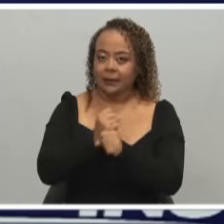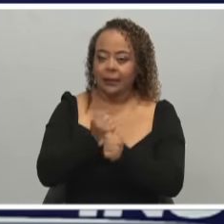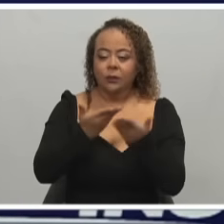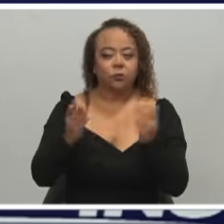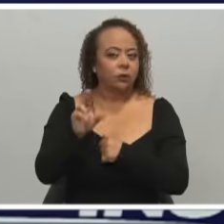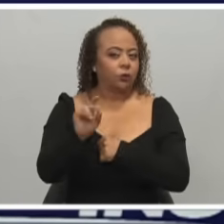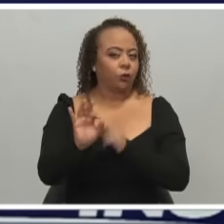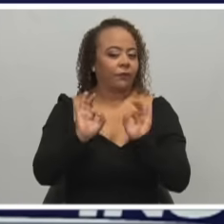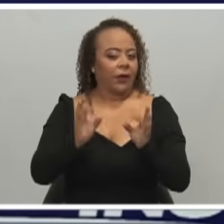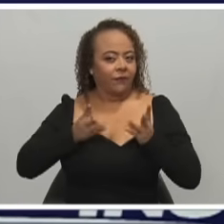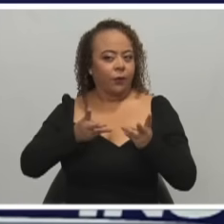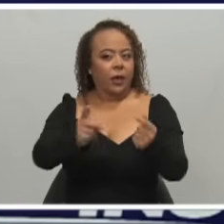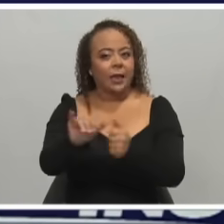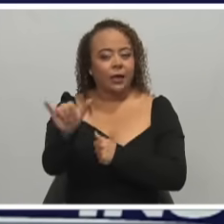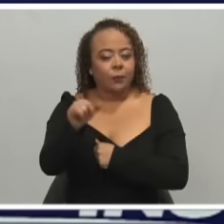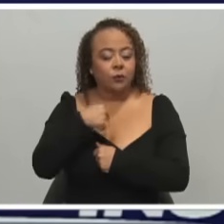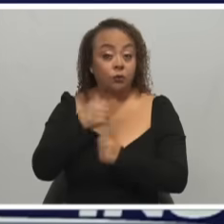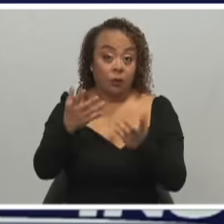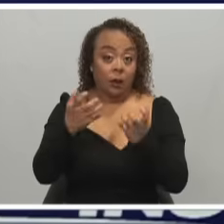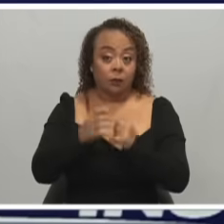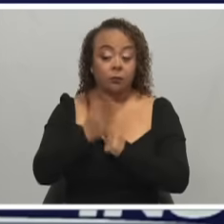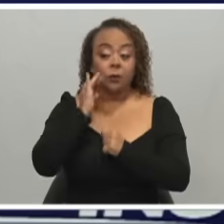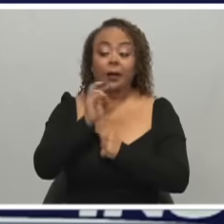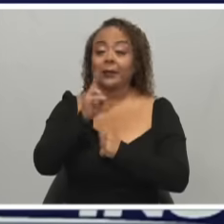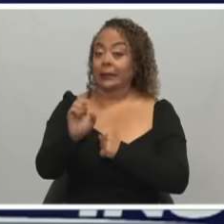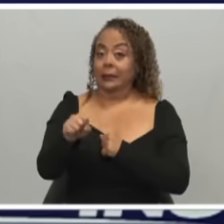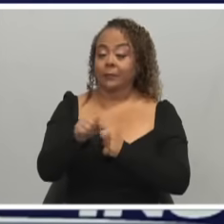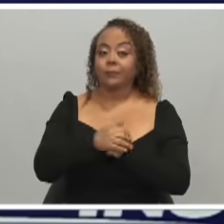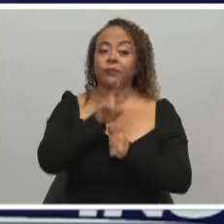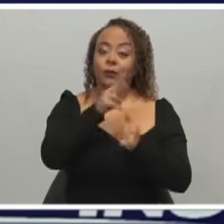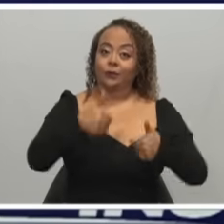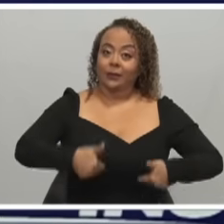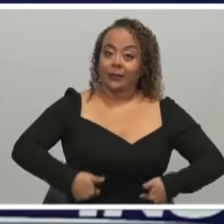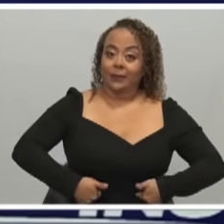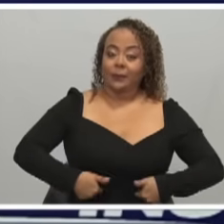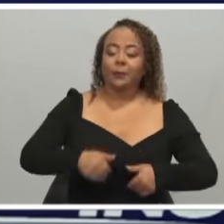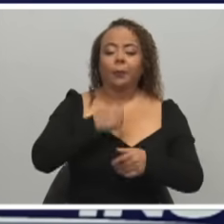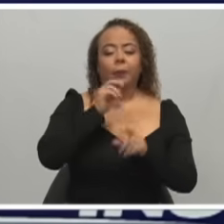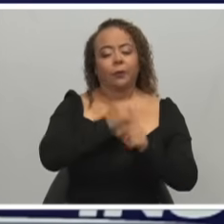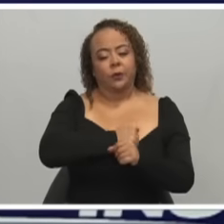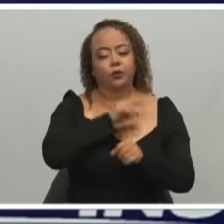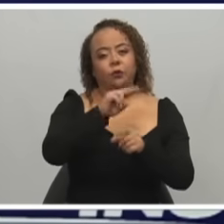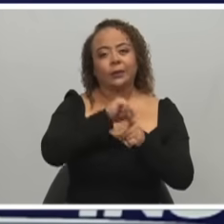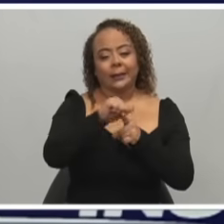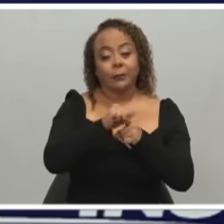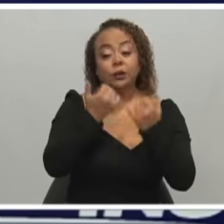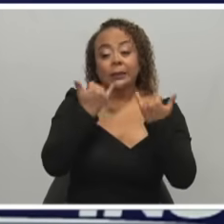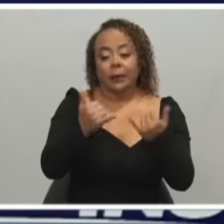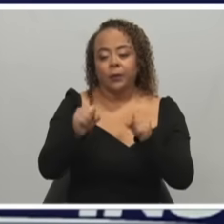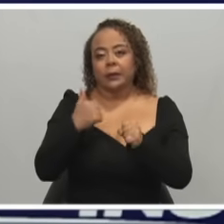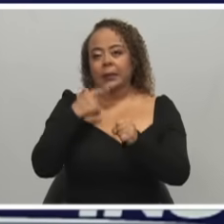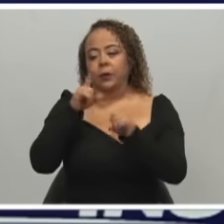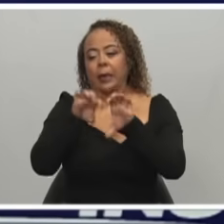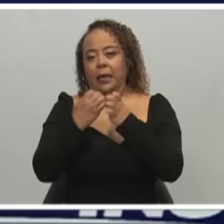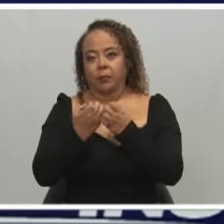salgan de la manera fluida que que uno pretendería porque la verdad si con dos entrenamientos ya Podría tener un equipo afianzado en ese sentido más que